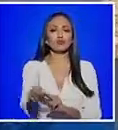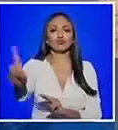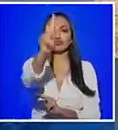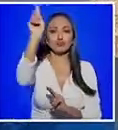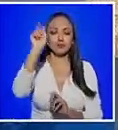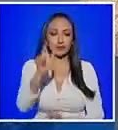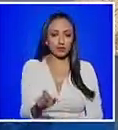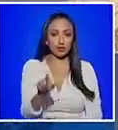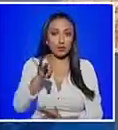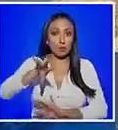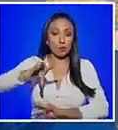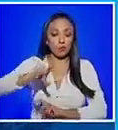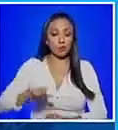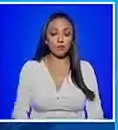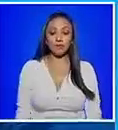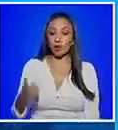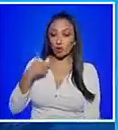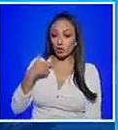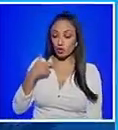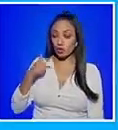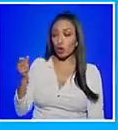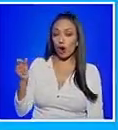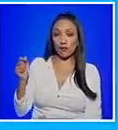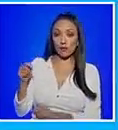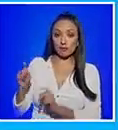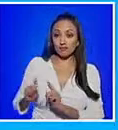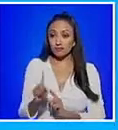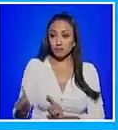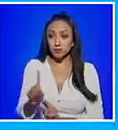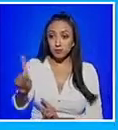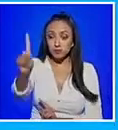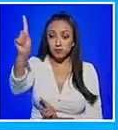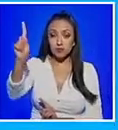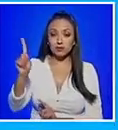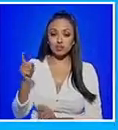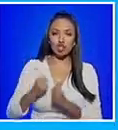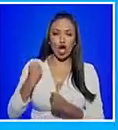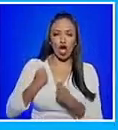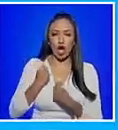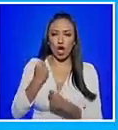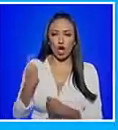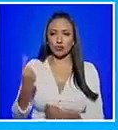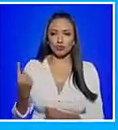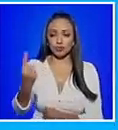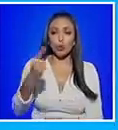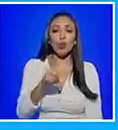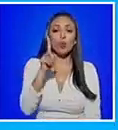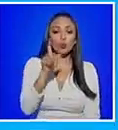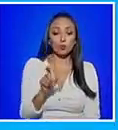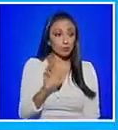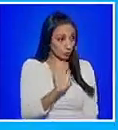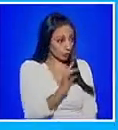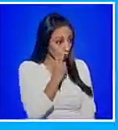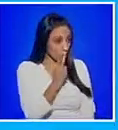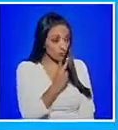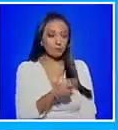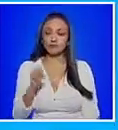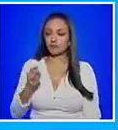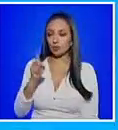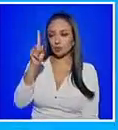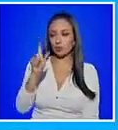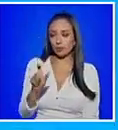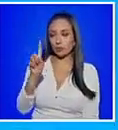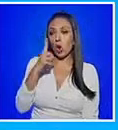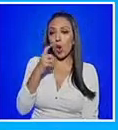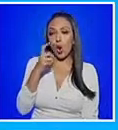gente. Salí detrás de él, dejó las pertenencias atrás y salió corriendo solo. ¿Era solo una persona la que pudiste ver? Solo una persona,